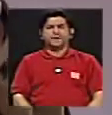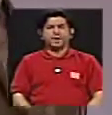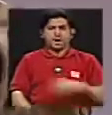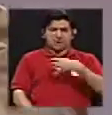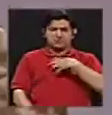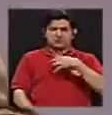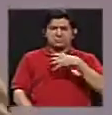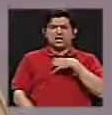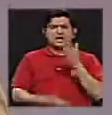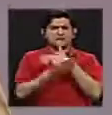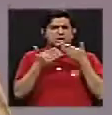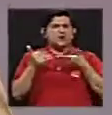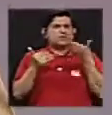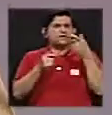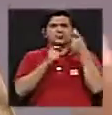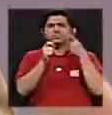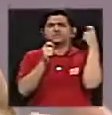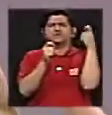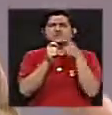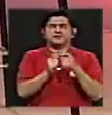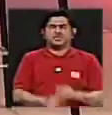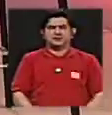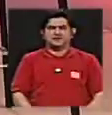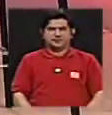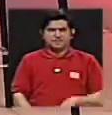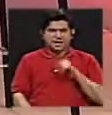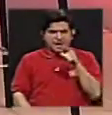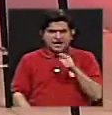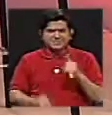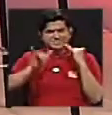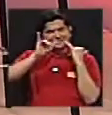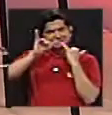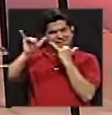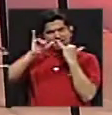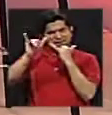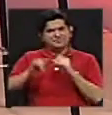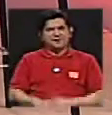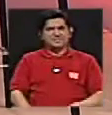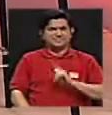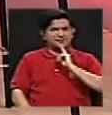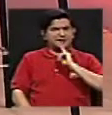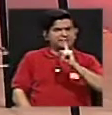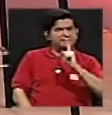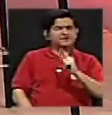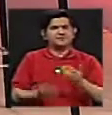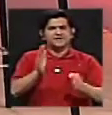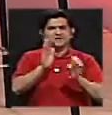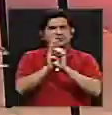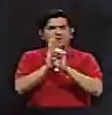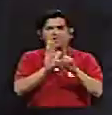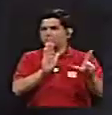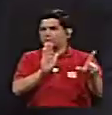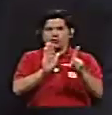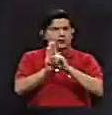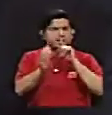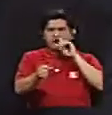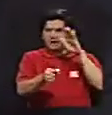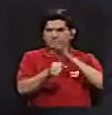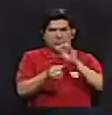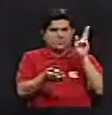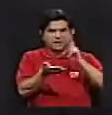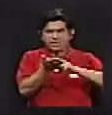reclamar ciertos aspectos específicos. Y eso es una demanda alegando la ilegalidad del